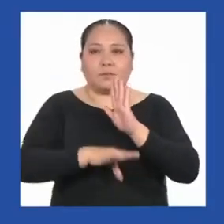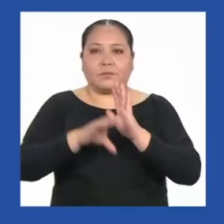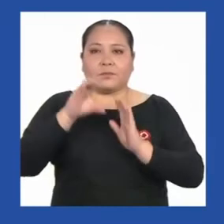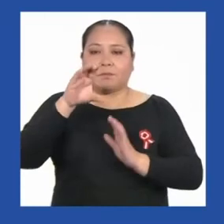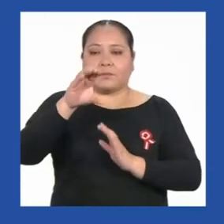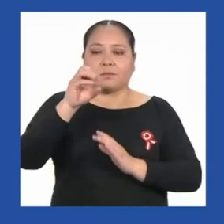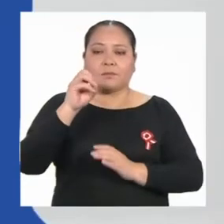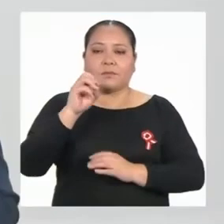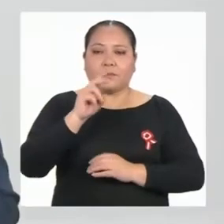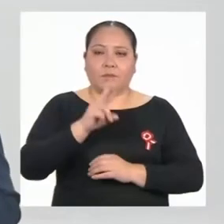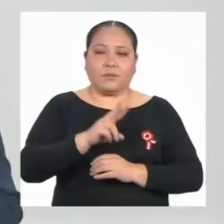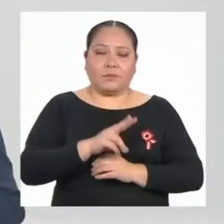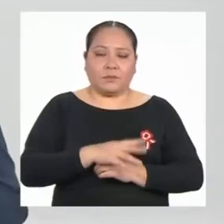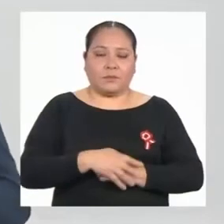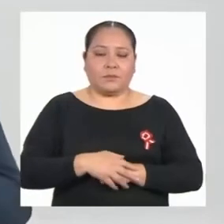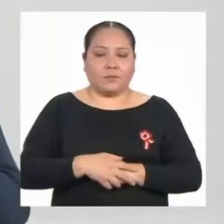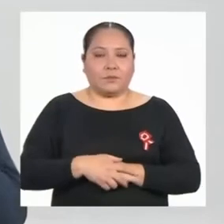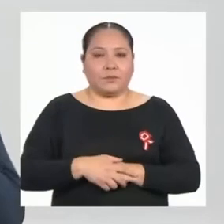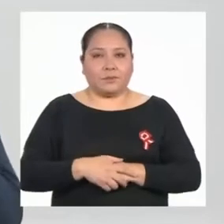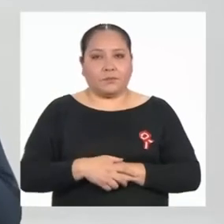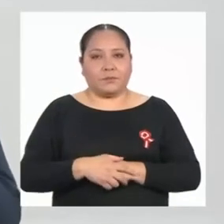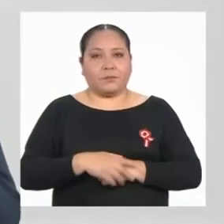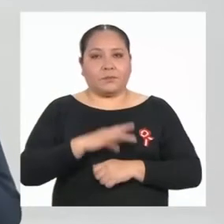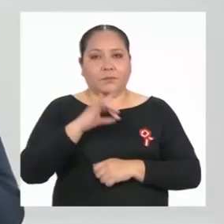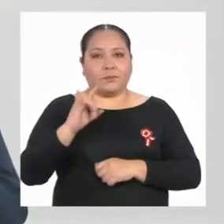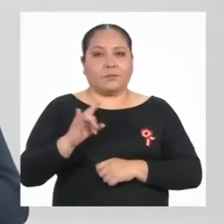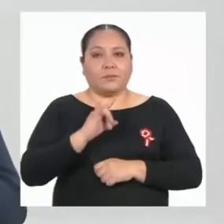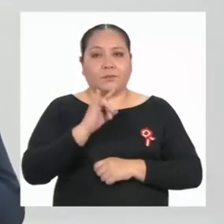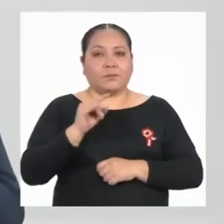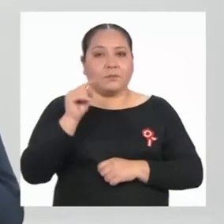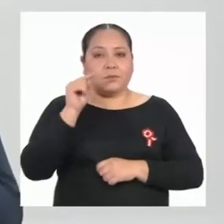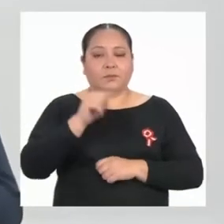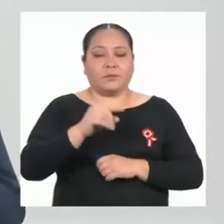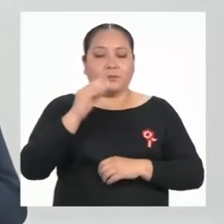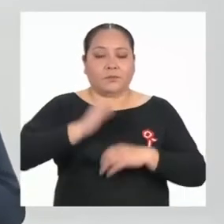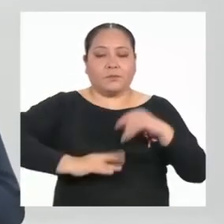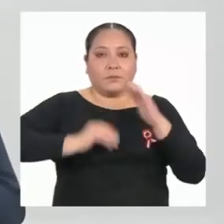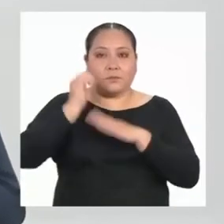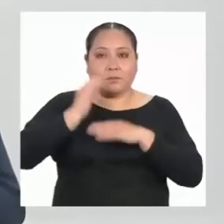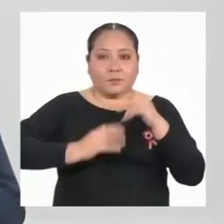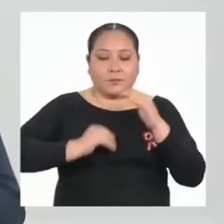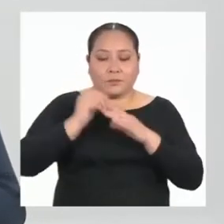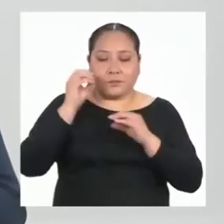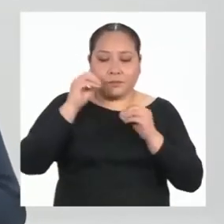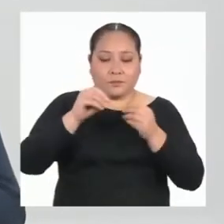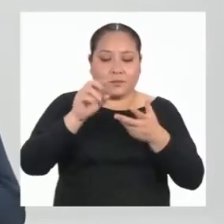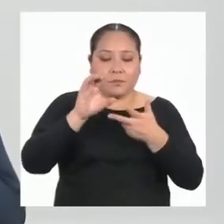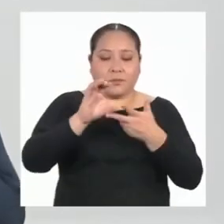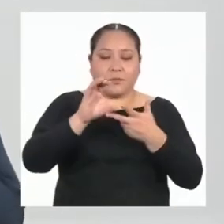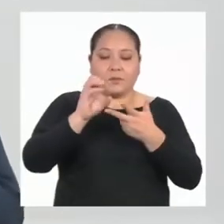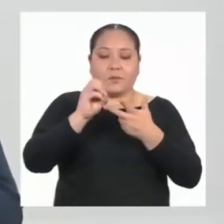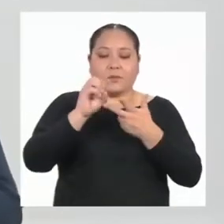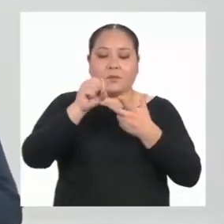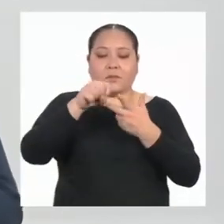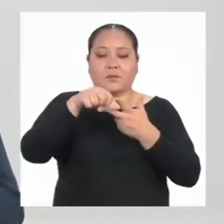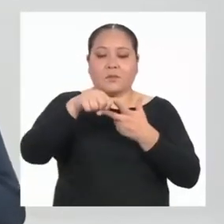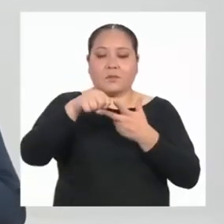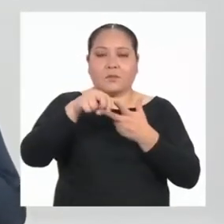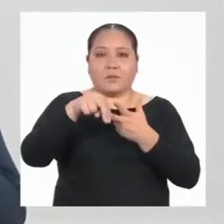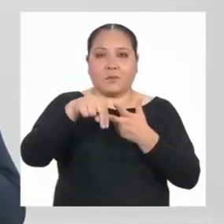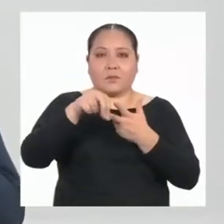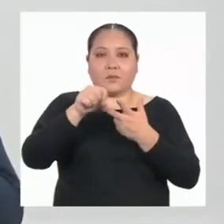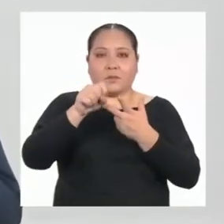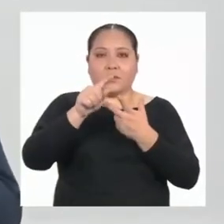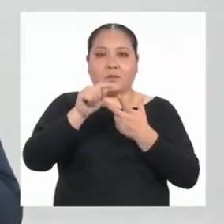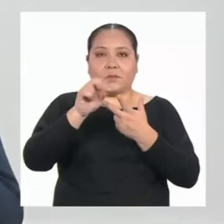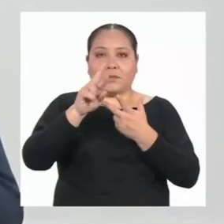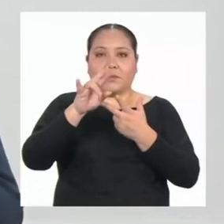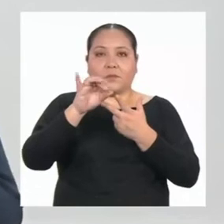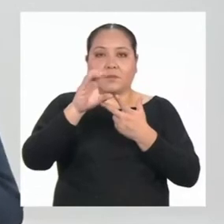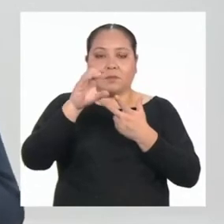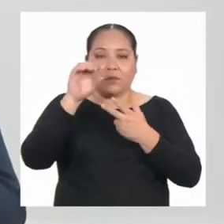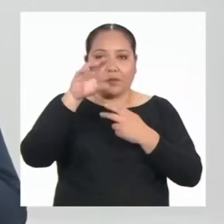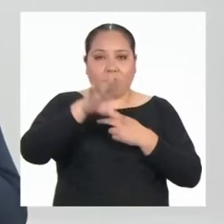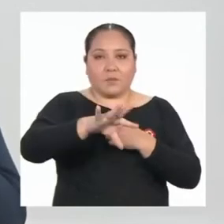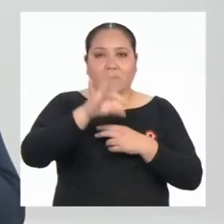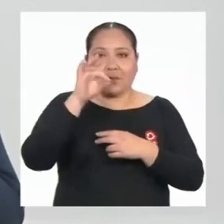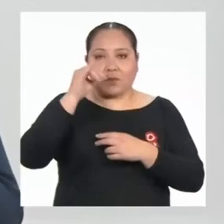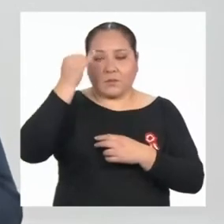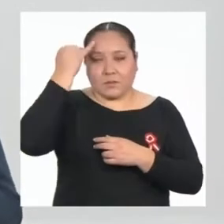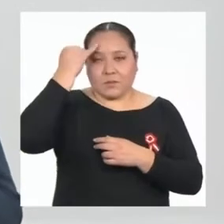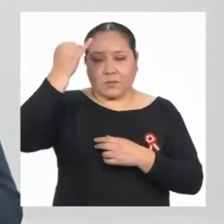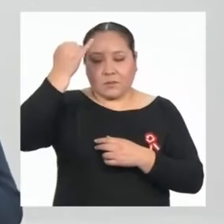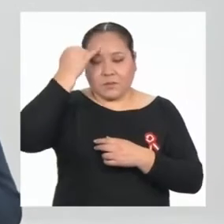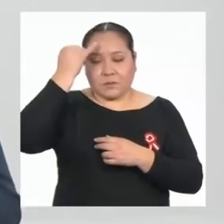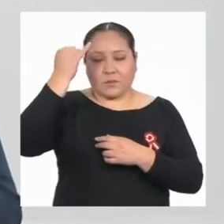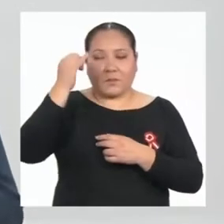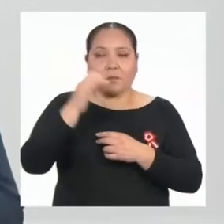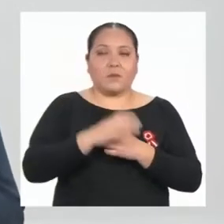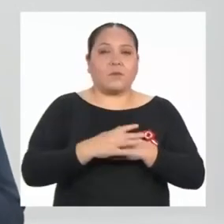carbono. Usando la técnica de construcción, hemos llegado a la idea principal. Ahora nos toca analizar